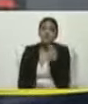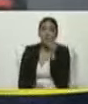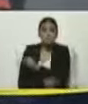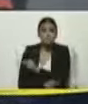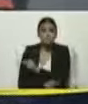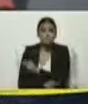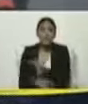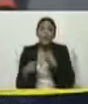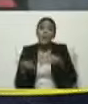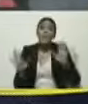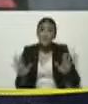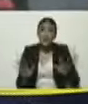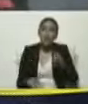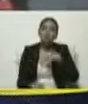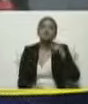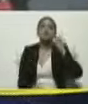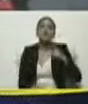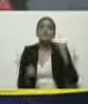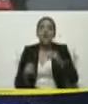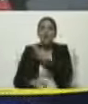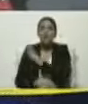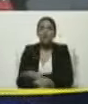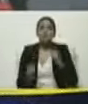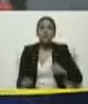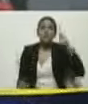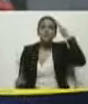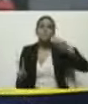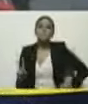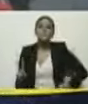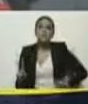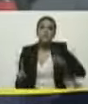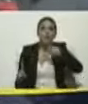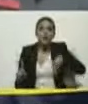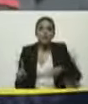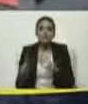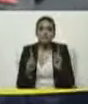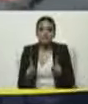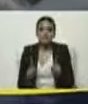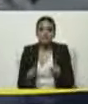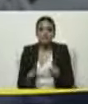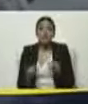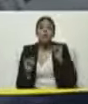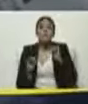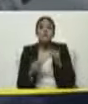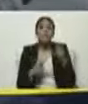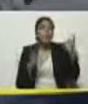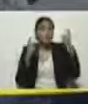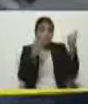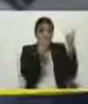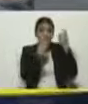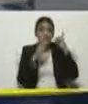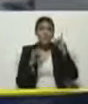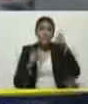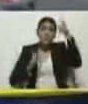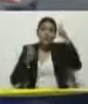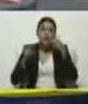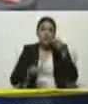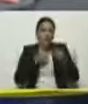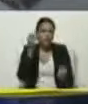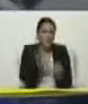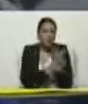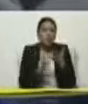pero también somos un poder militar. Le dije, nuestro comandante Chávez refundó la Fuerza Armada Nacional